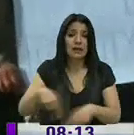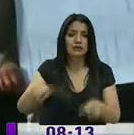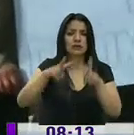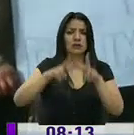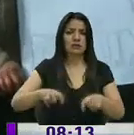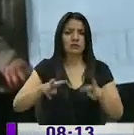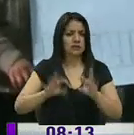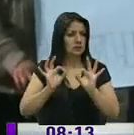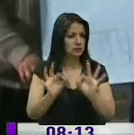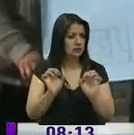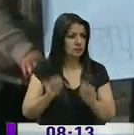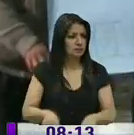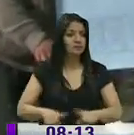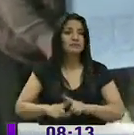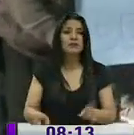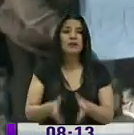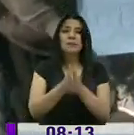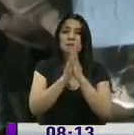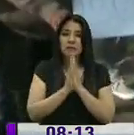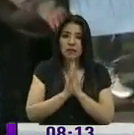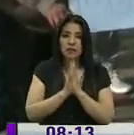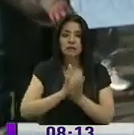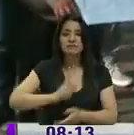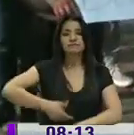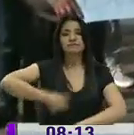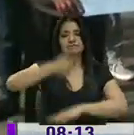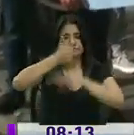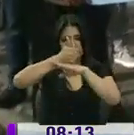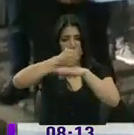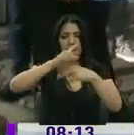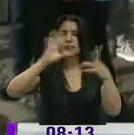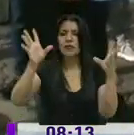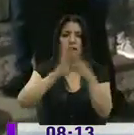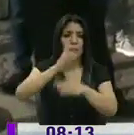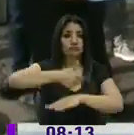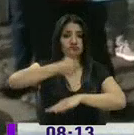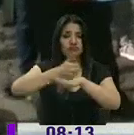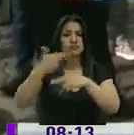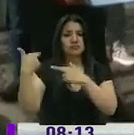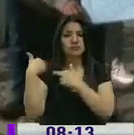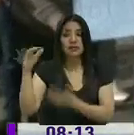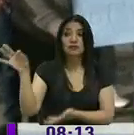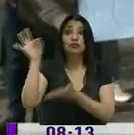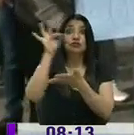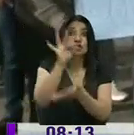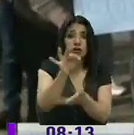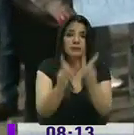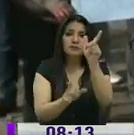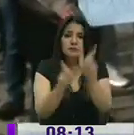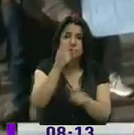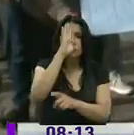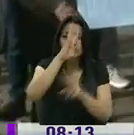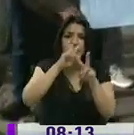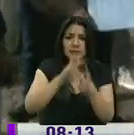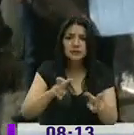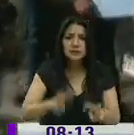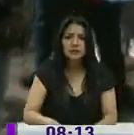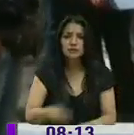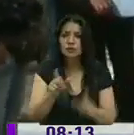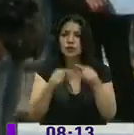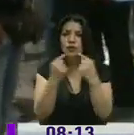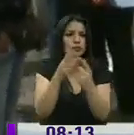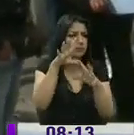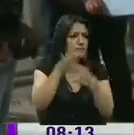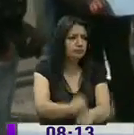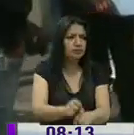necesaria lo que pedimos es que nuestro comandante la autoridad competente de cine el personal de investigación para que a través de las bandas no es